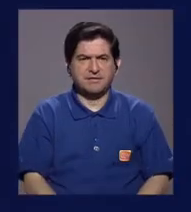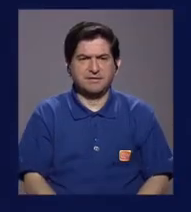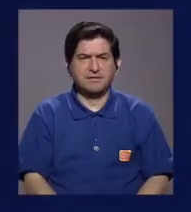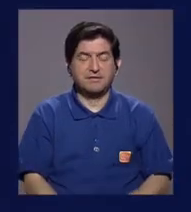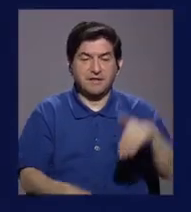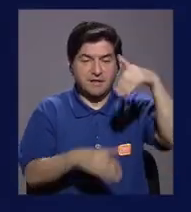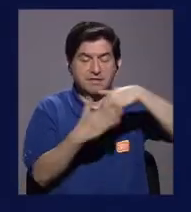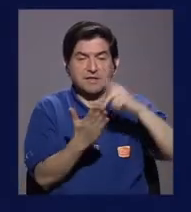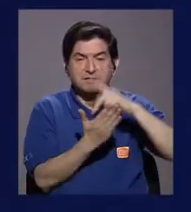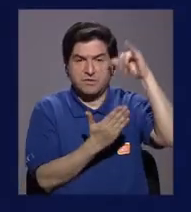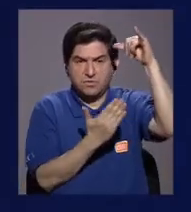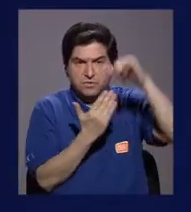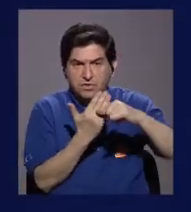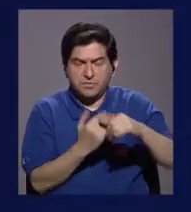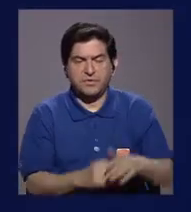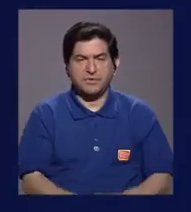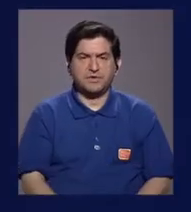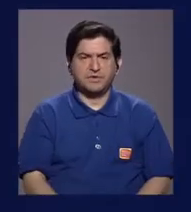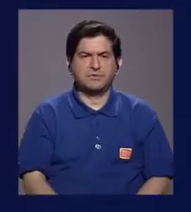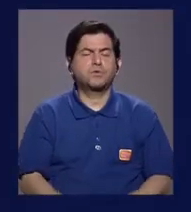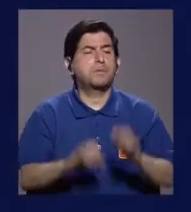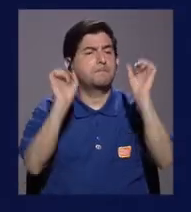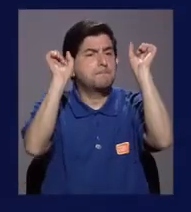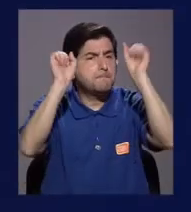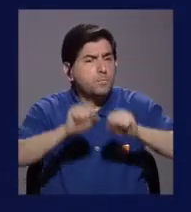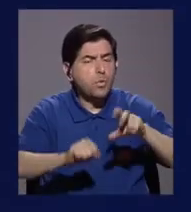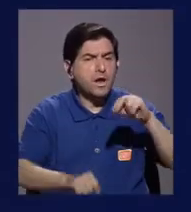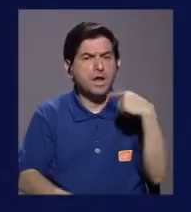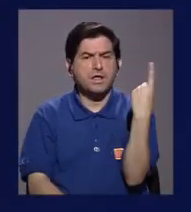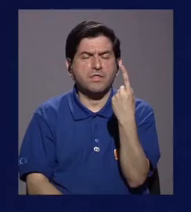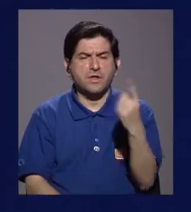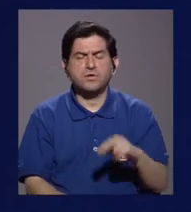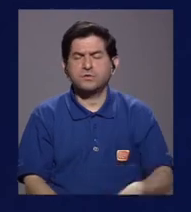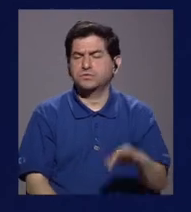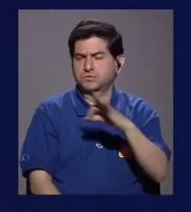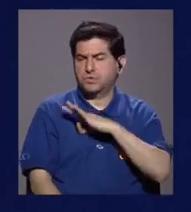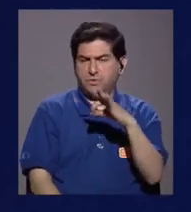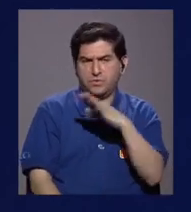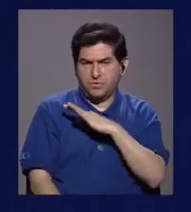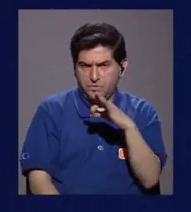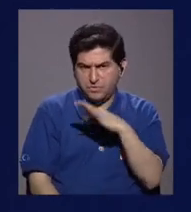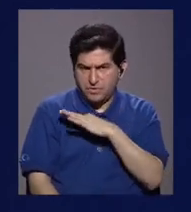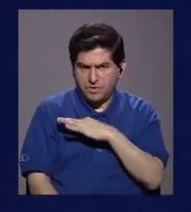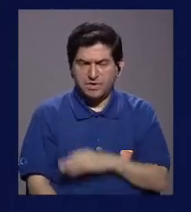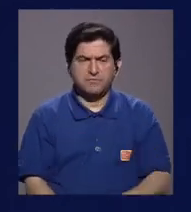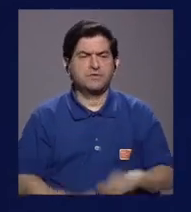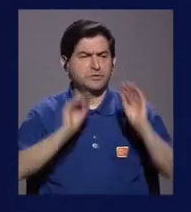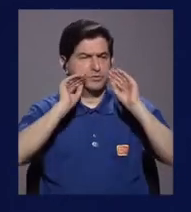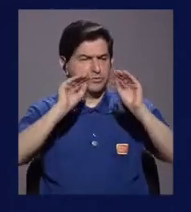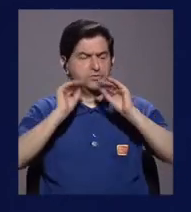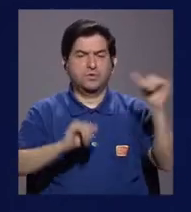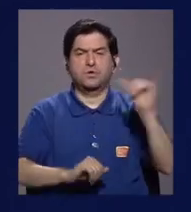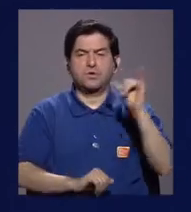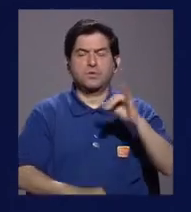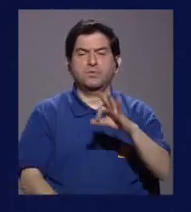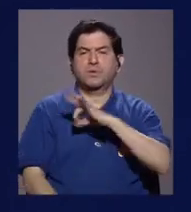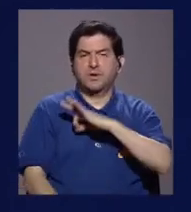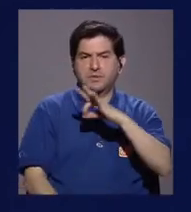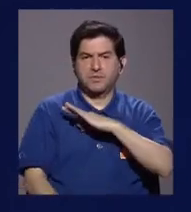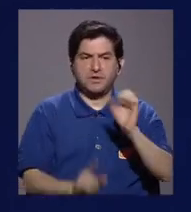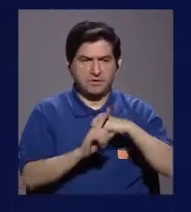indudable es este como sabes el consejero de varios comités del nacional sabes francesa de los eeuu